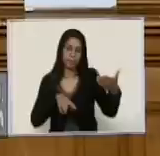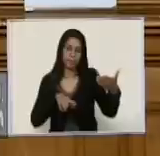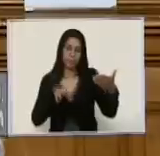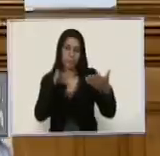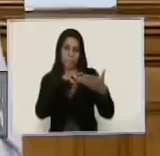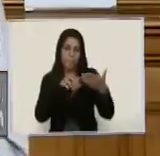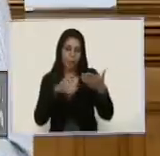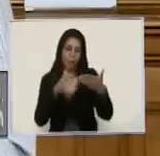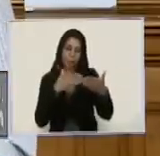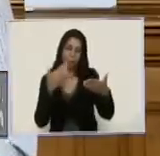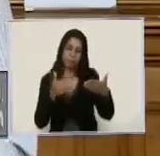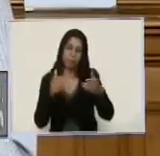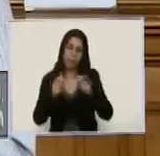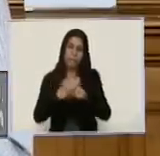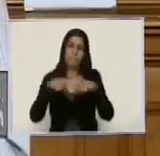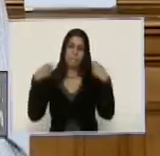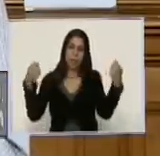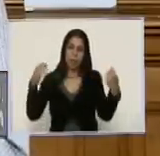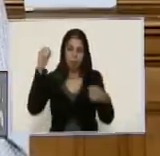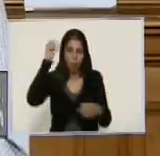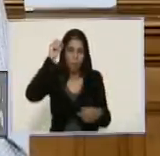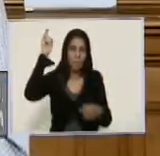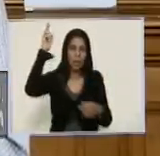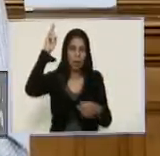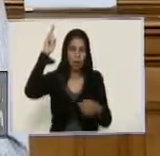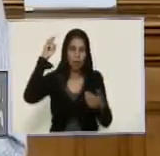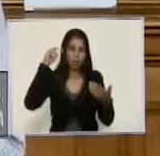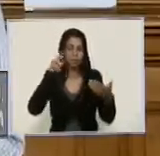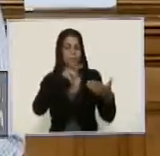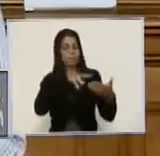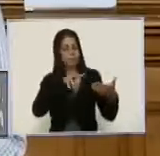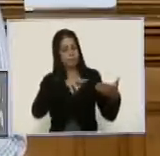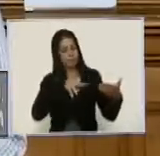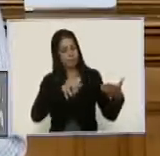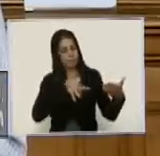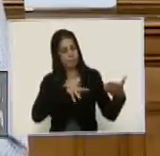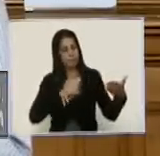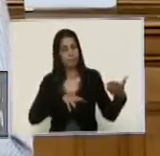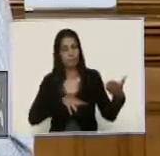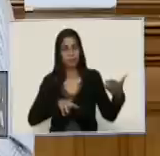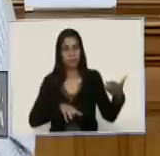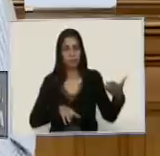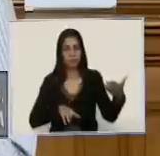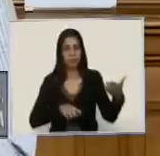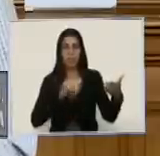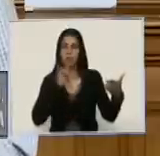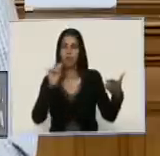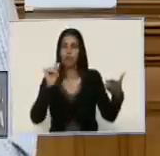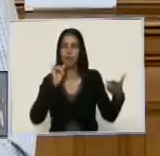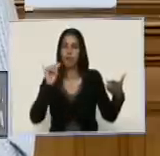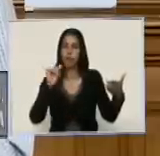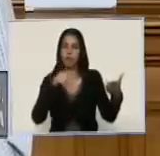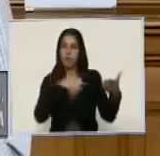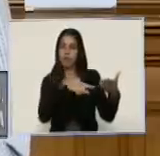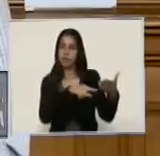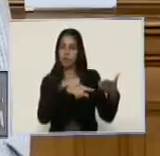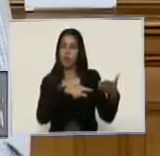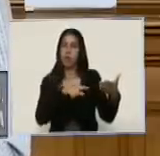revisando el diario de Perú de la CROA, y las informaciones que da el Libertador